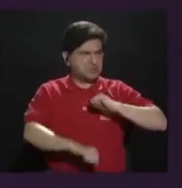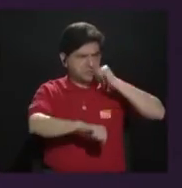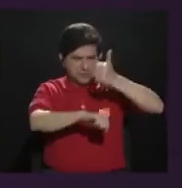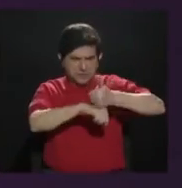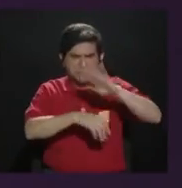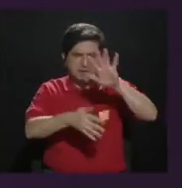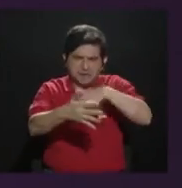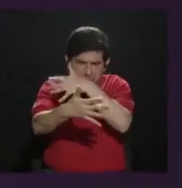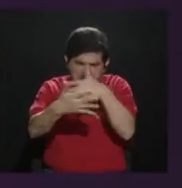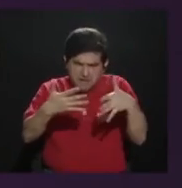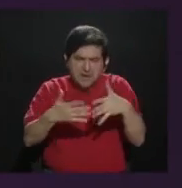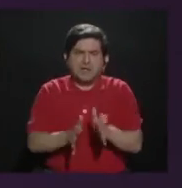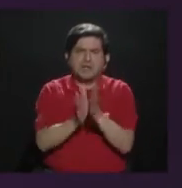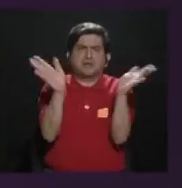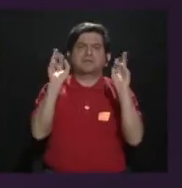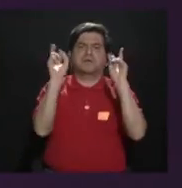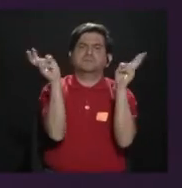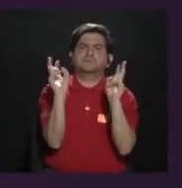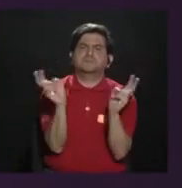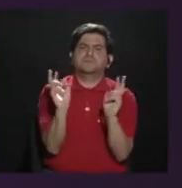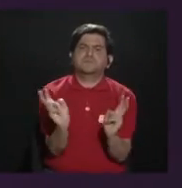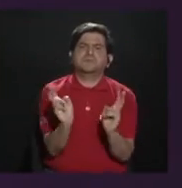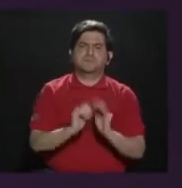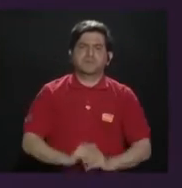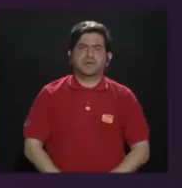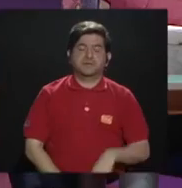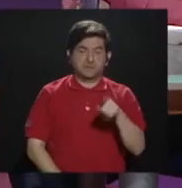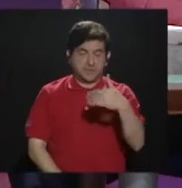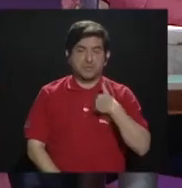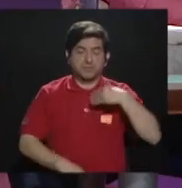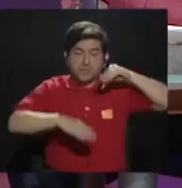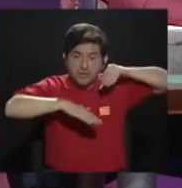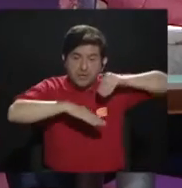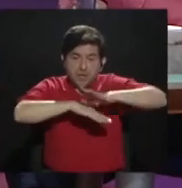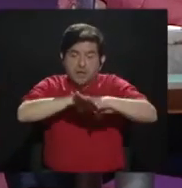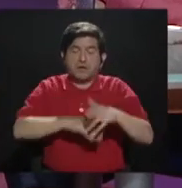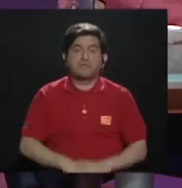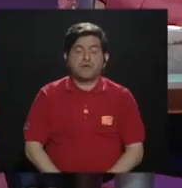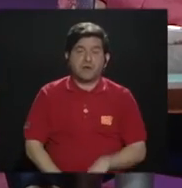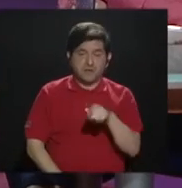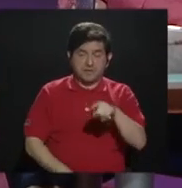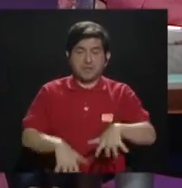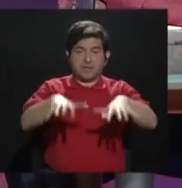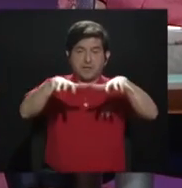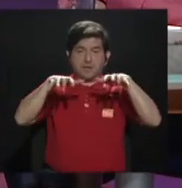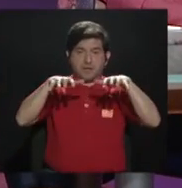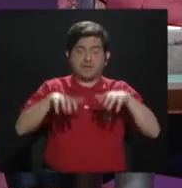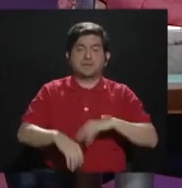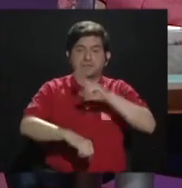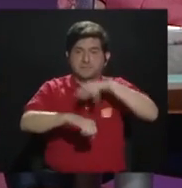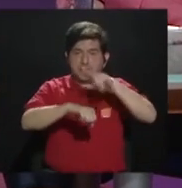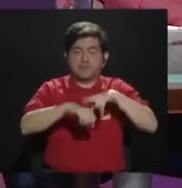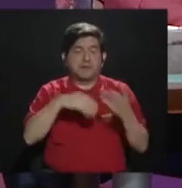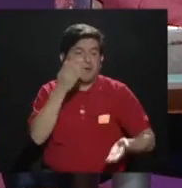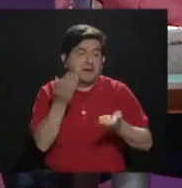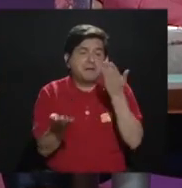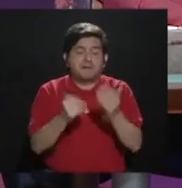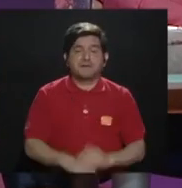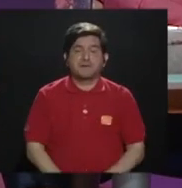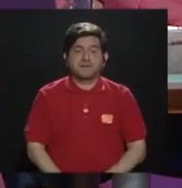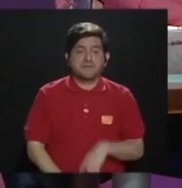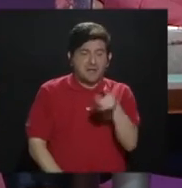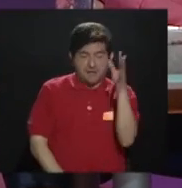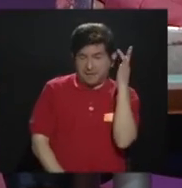en la agenda pública determinados temas que han tenido incidencia en el Parlamento Nacional. Por eso decimos que probablemente, si aún